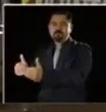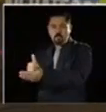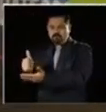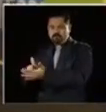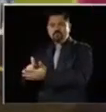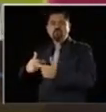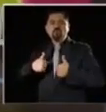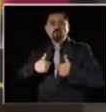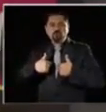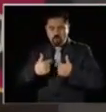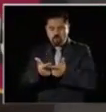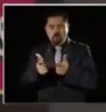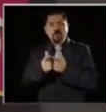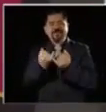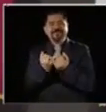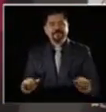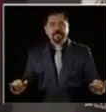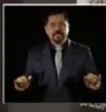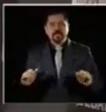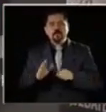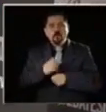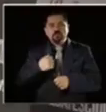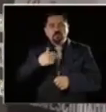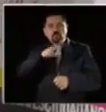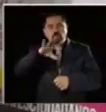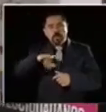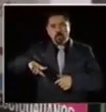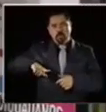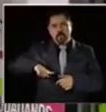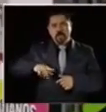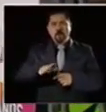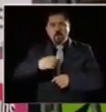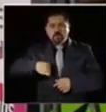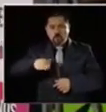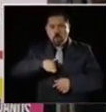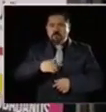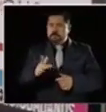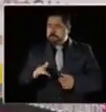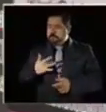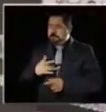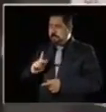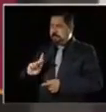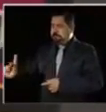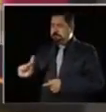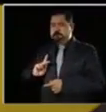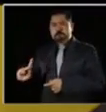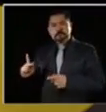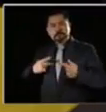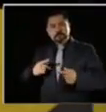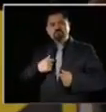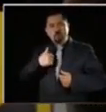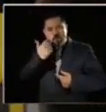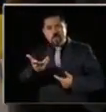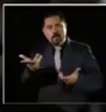en este momento estamos buscando formar gobierno y traemos toda esa sensibilidad y todas esas ganas que las cosas se hagan.